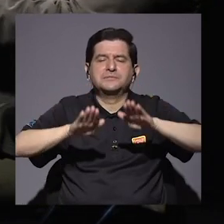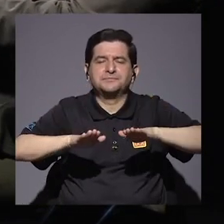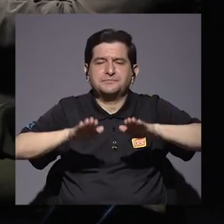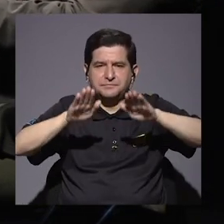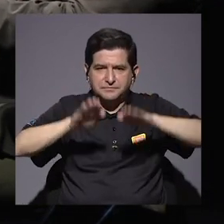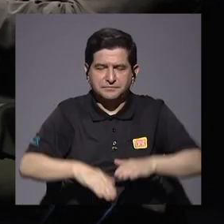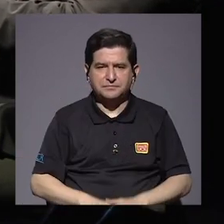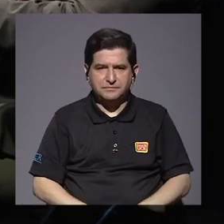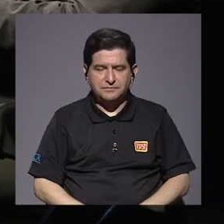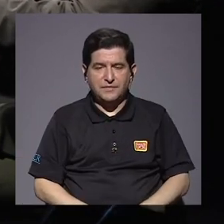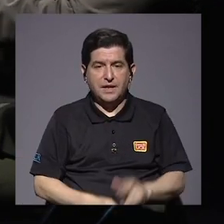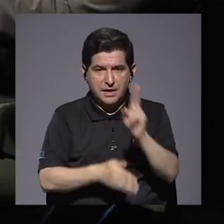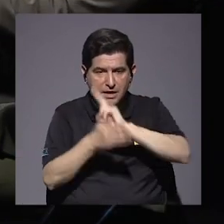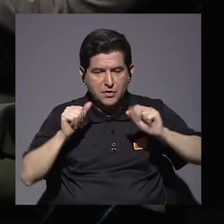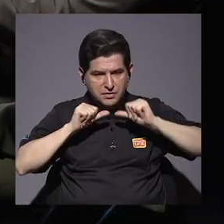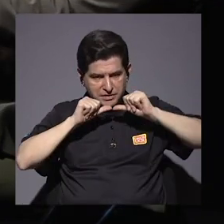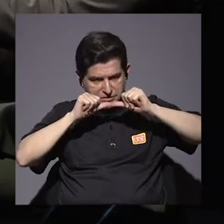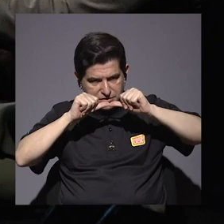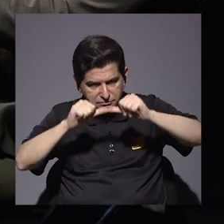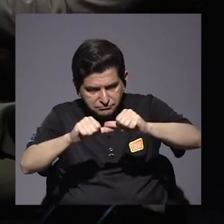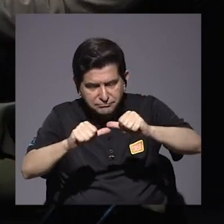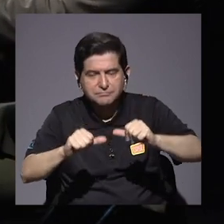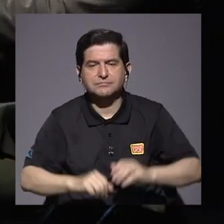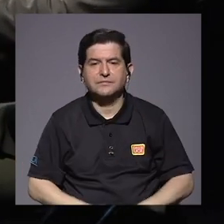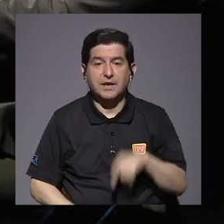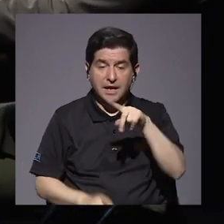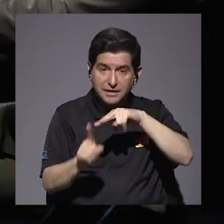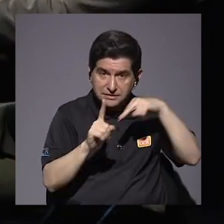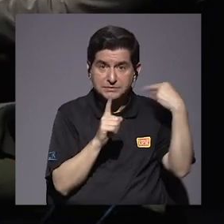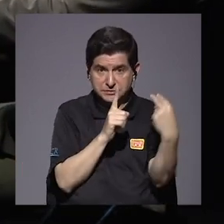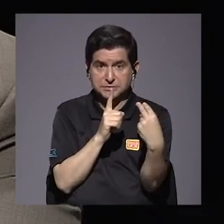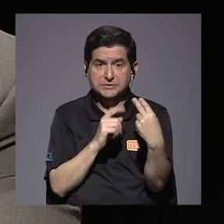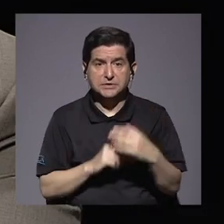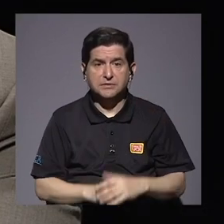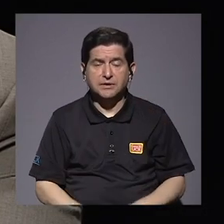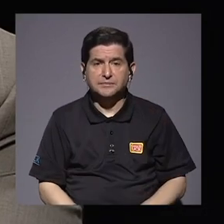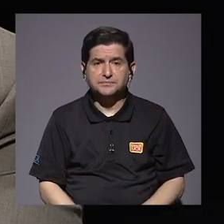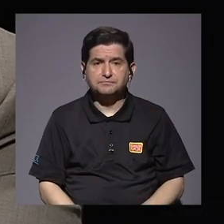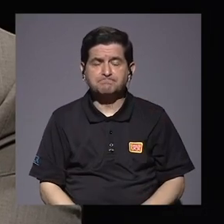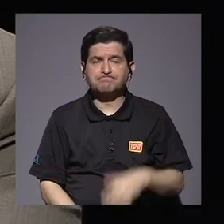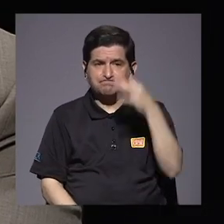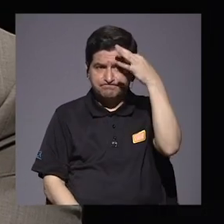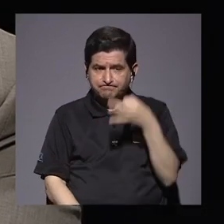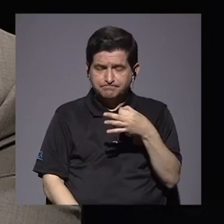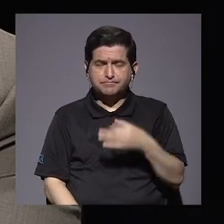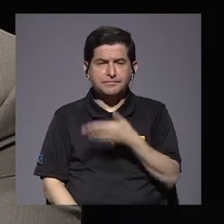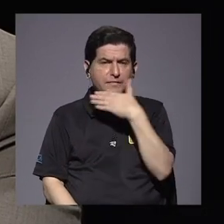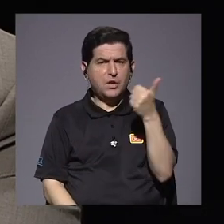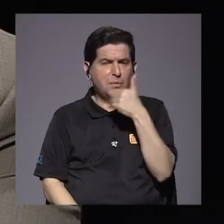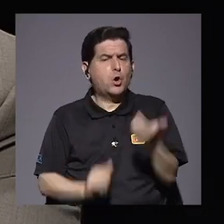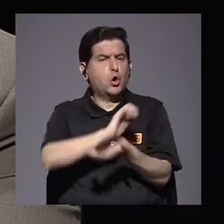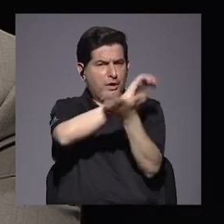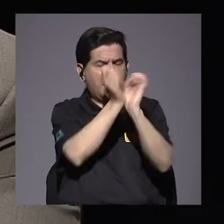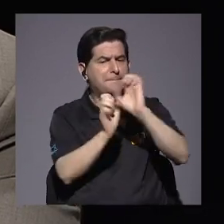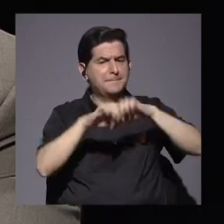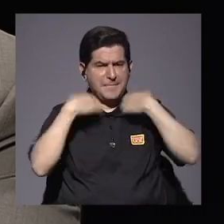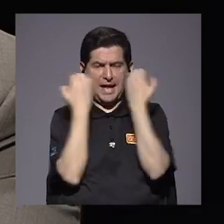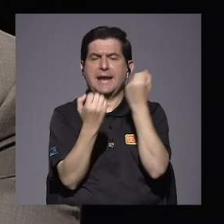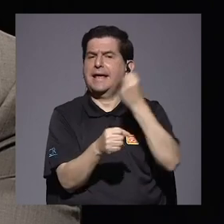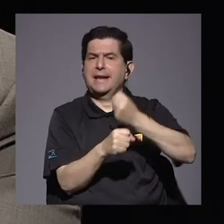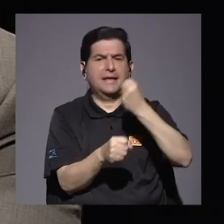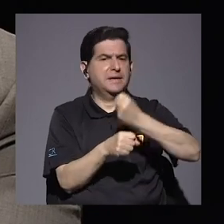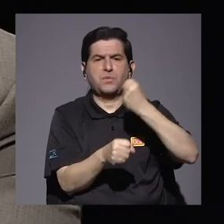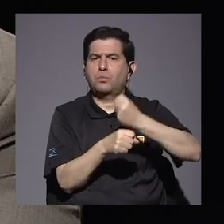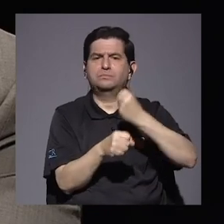que es la universidad, llevarlo a aguas serenas. Y desde ese punto de vista, consideramos que lo más oportuno era cambiar el equipo de